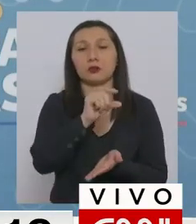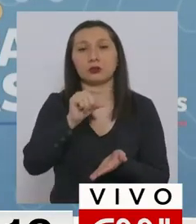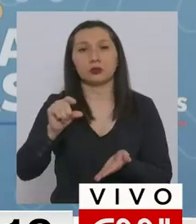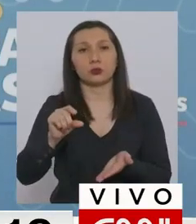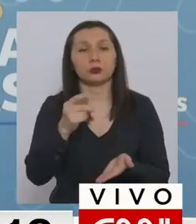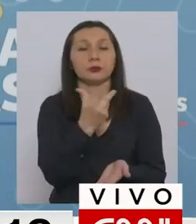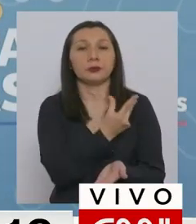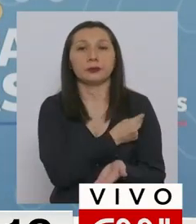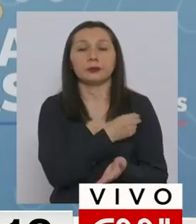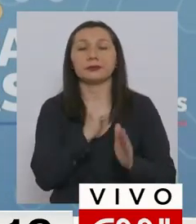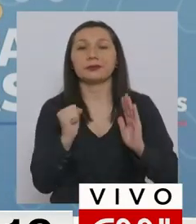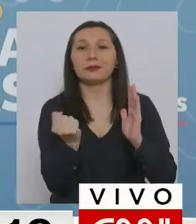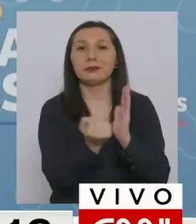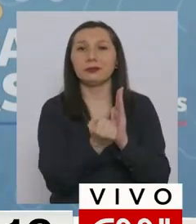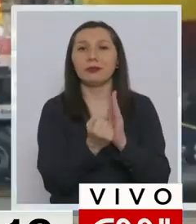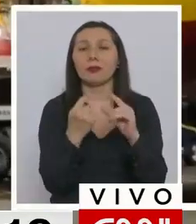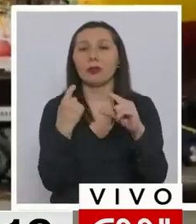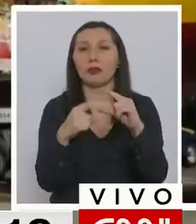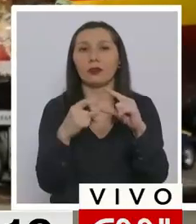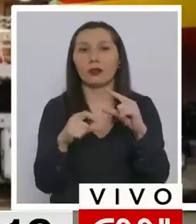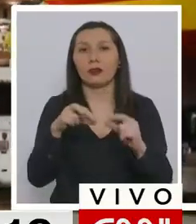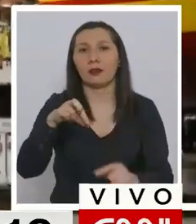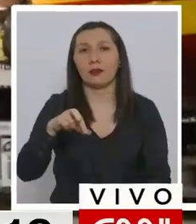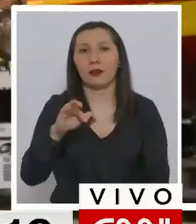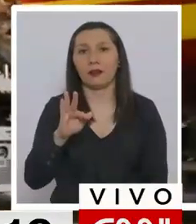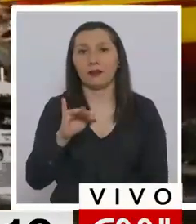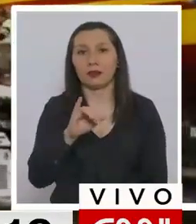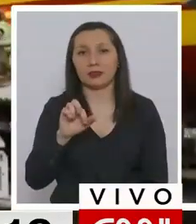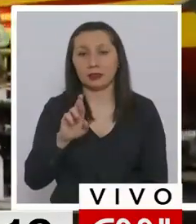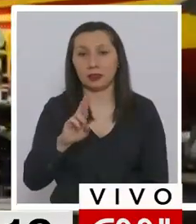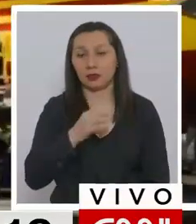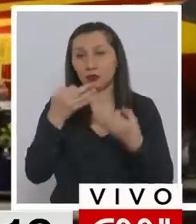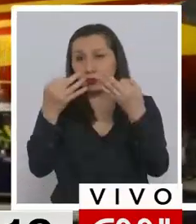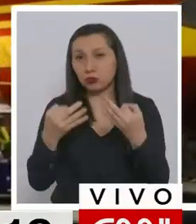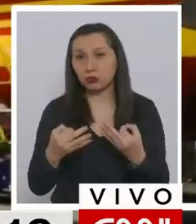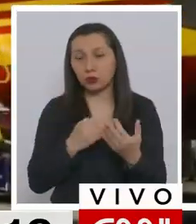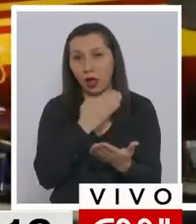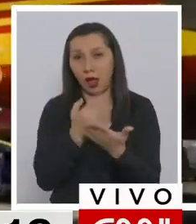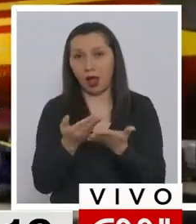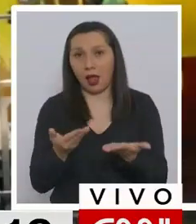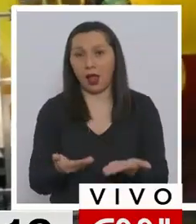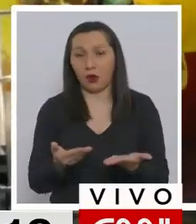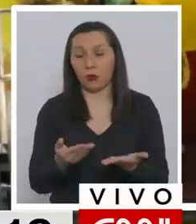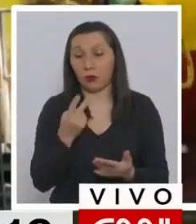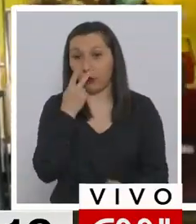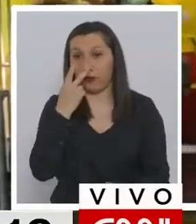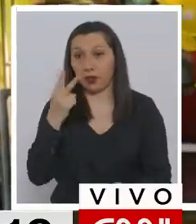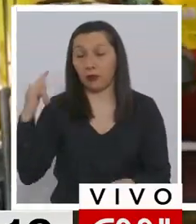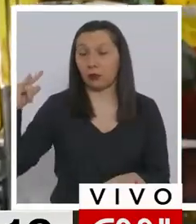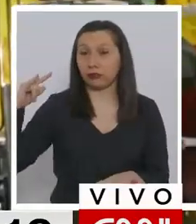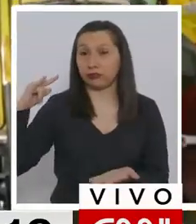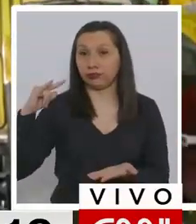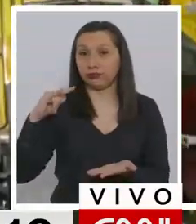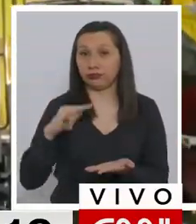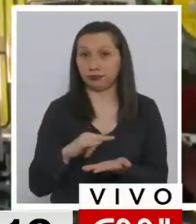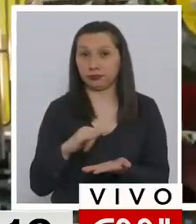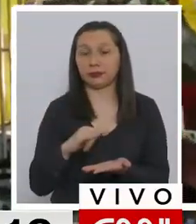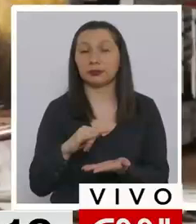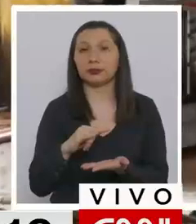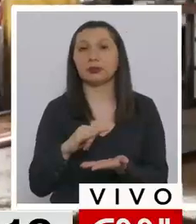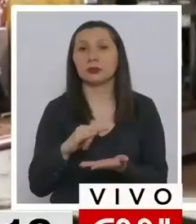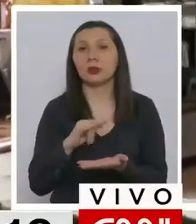la encuesta Ipsos de julio, donde se encuestaron a más